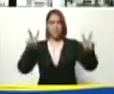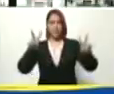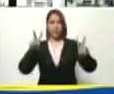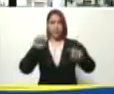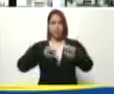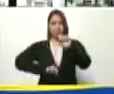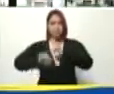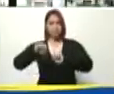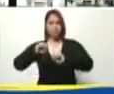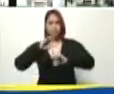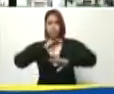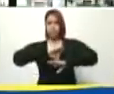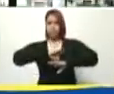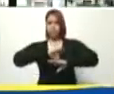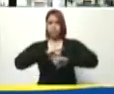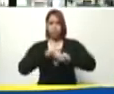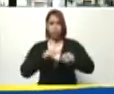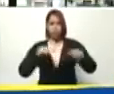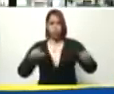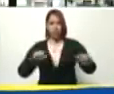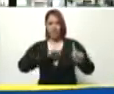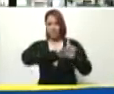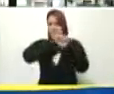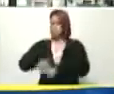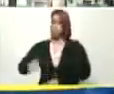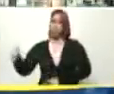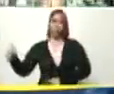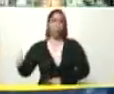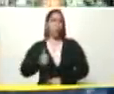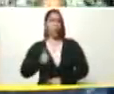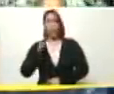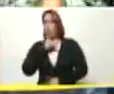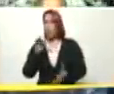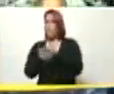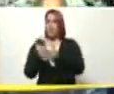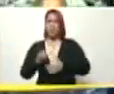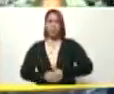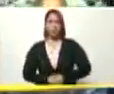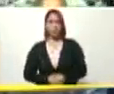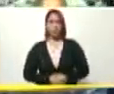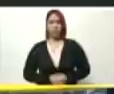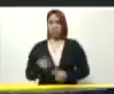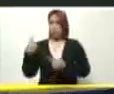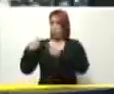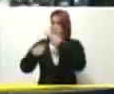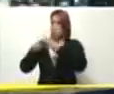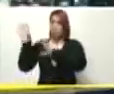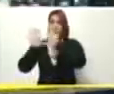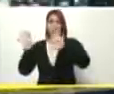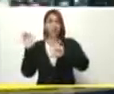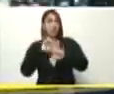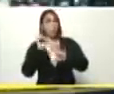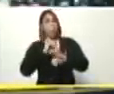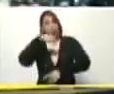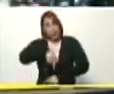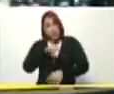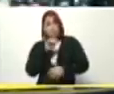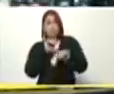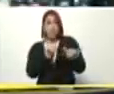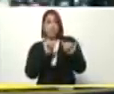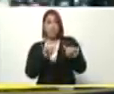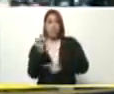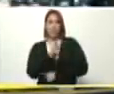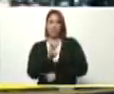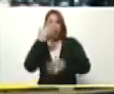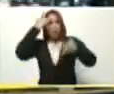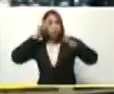territorio y para derrotar a cualquier enemigo que desde afuera o desde adentro pretenda